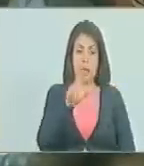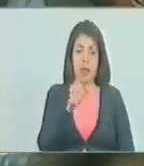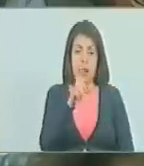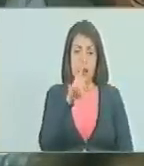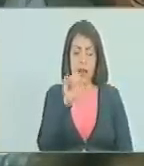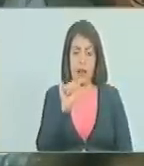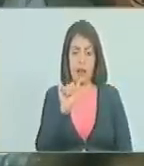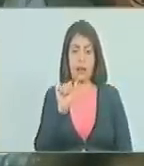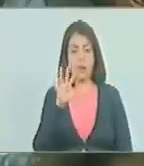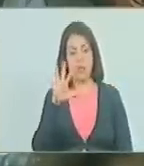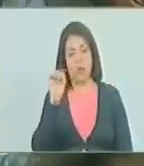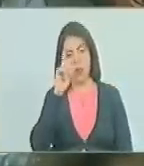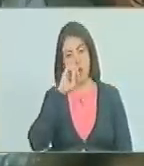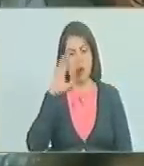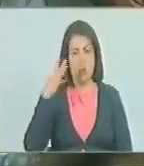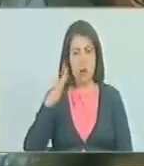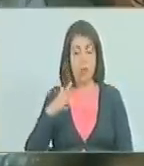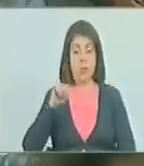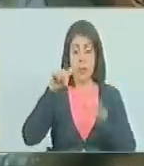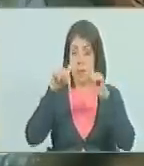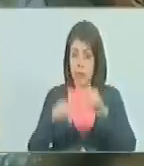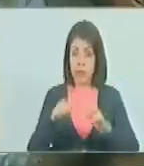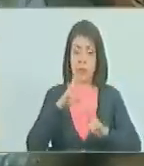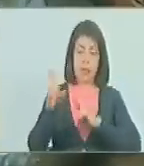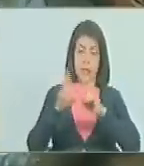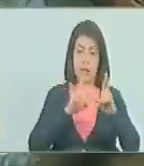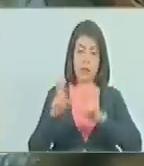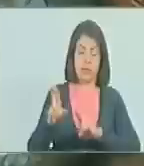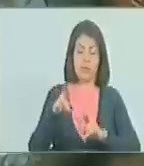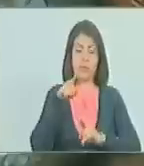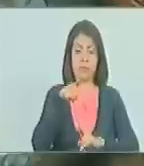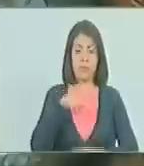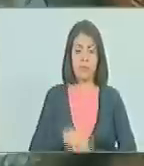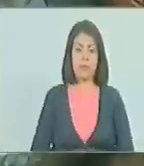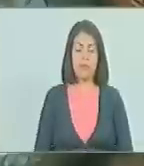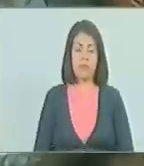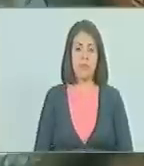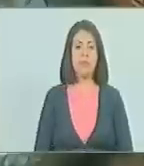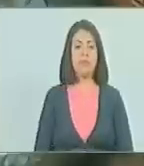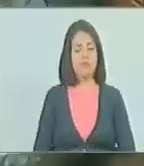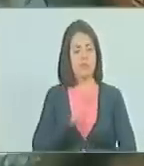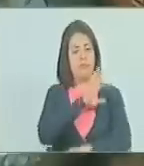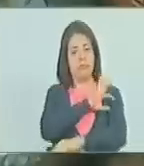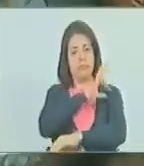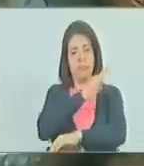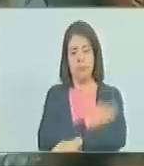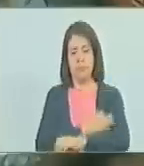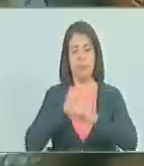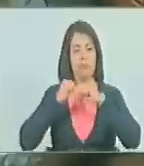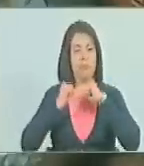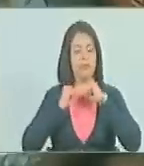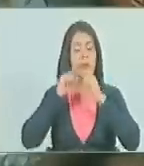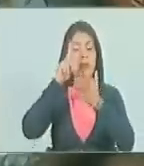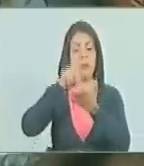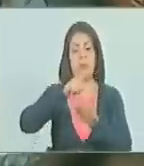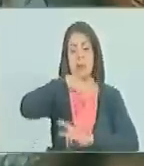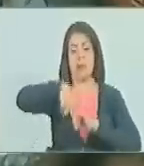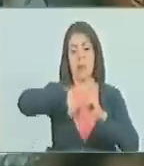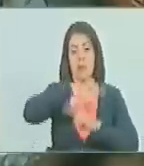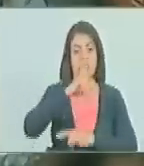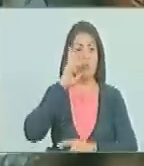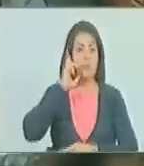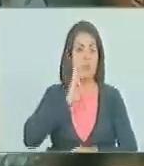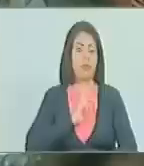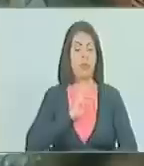más de 50 años, y que esta relación diplomática se fortaleció con la llegada de la revolución